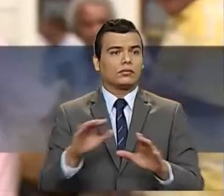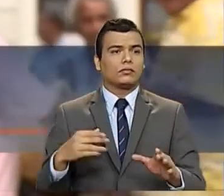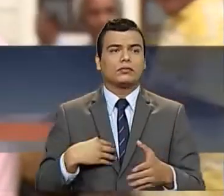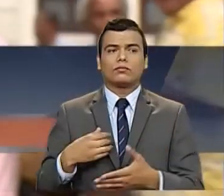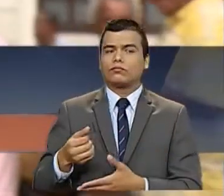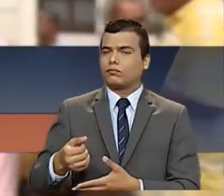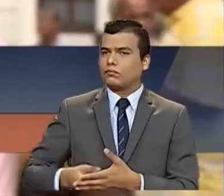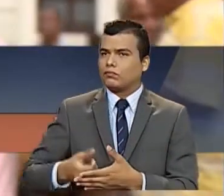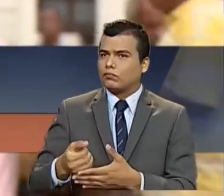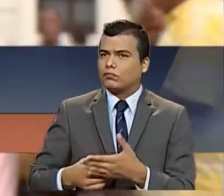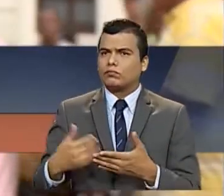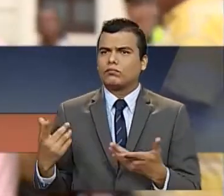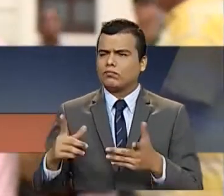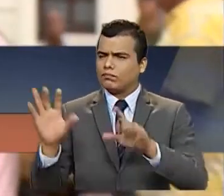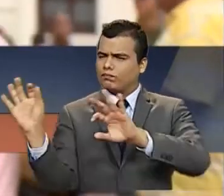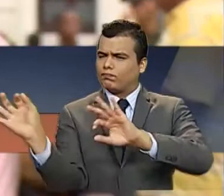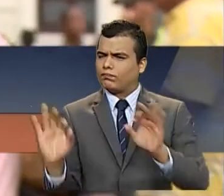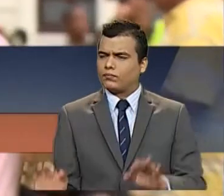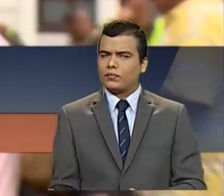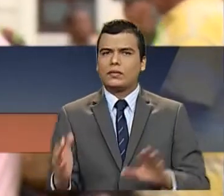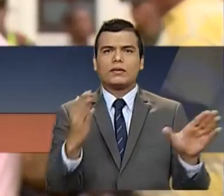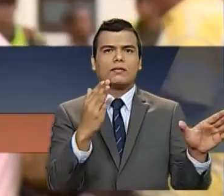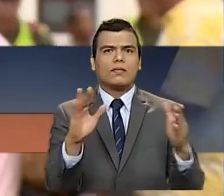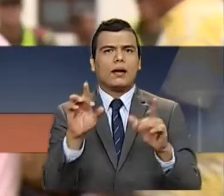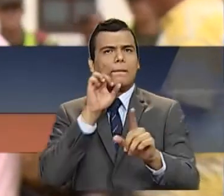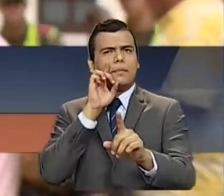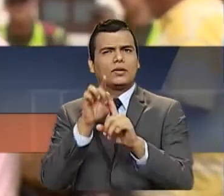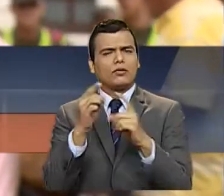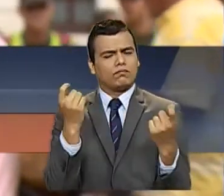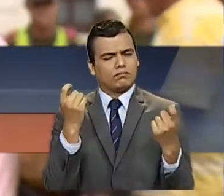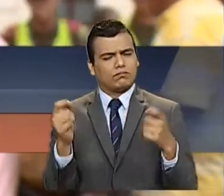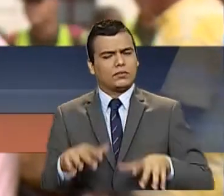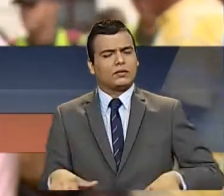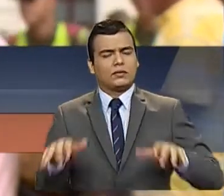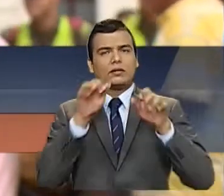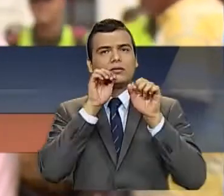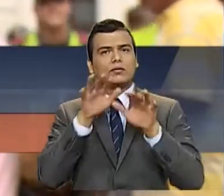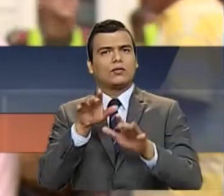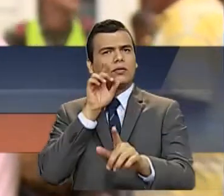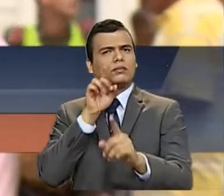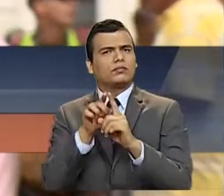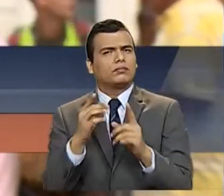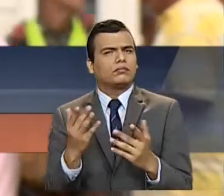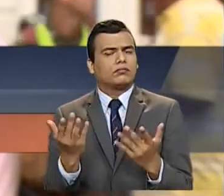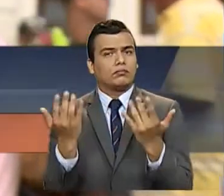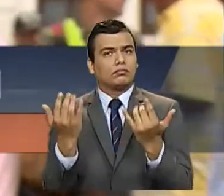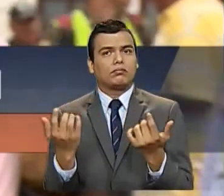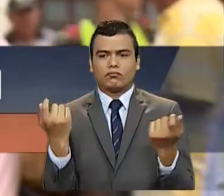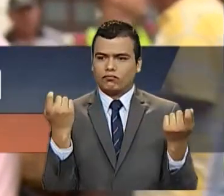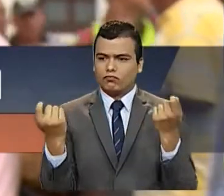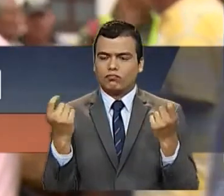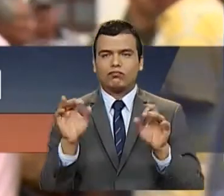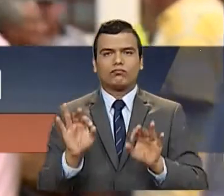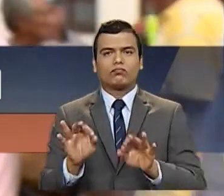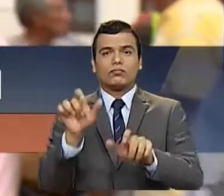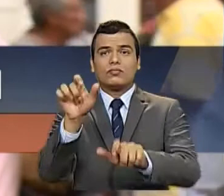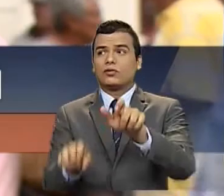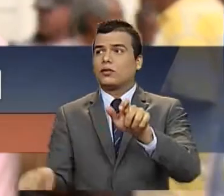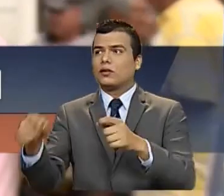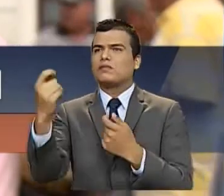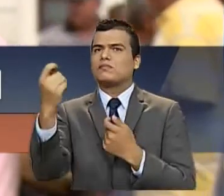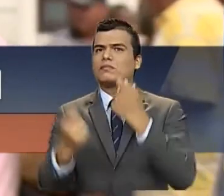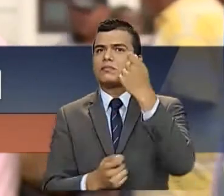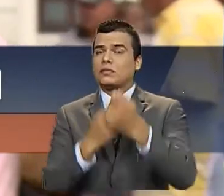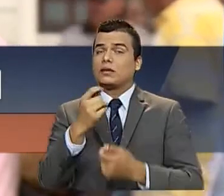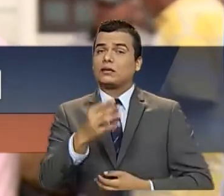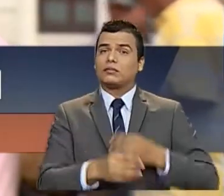trabajando en el diseño de un plan maestro del espacio público. Lo que se pretende es tener un control sobre los vendedores ambulantes